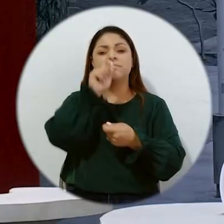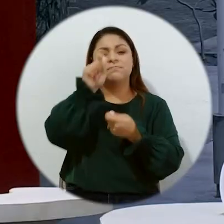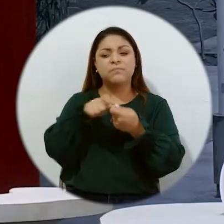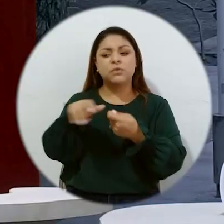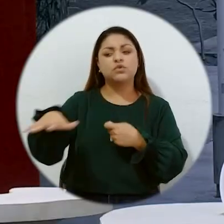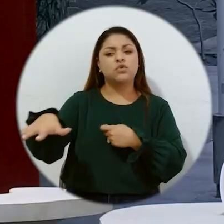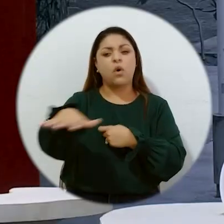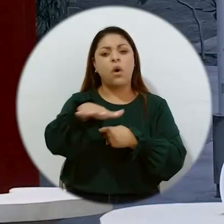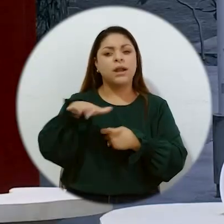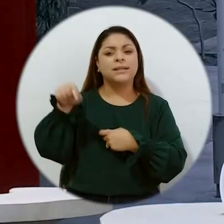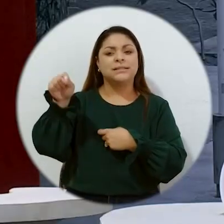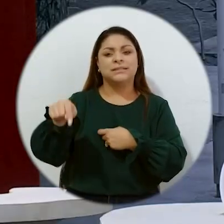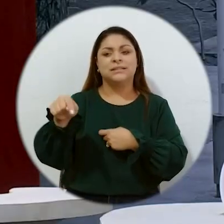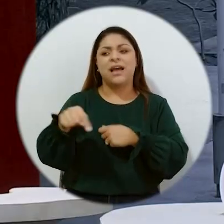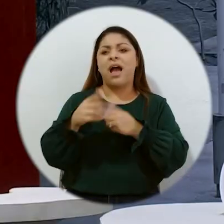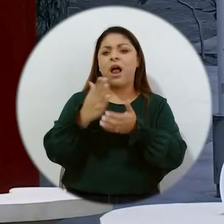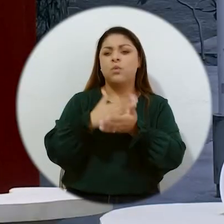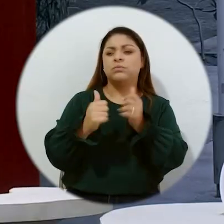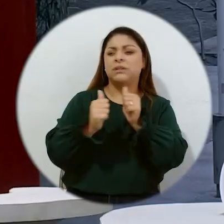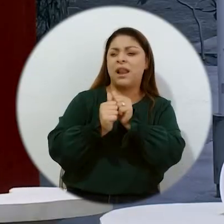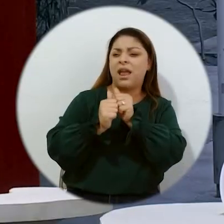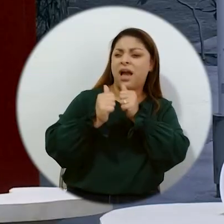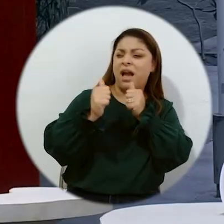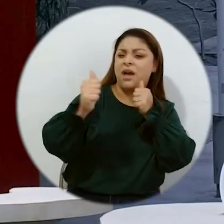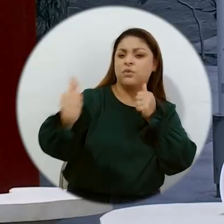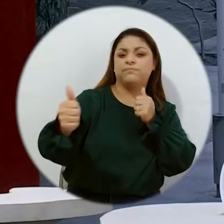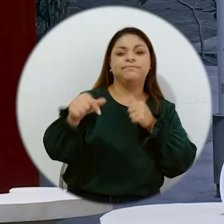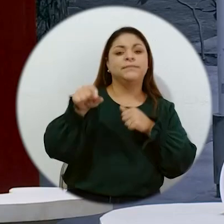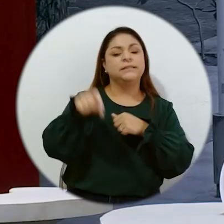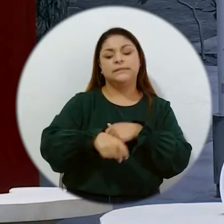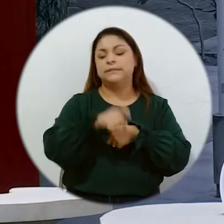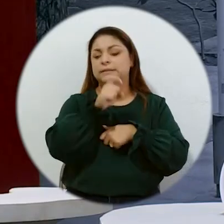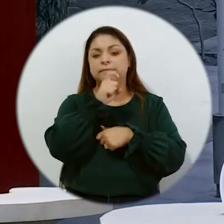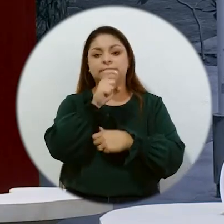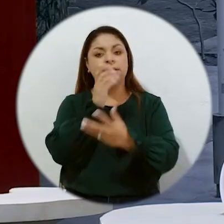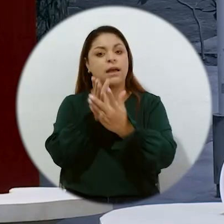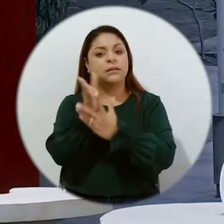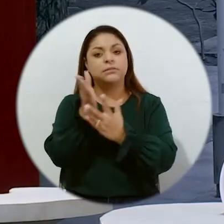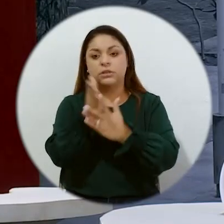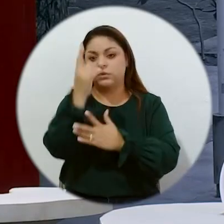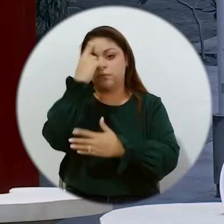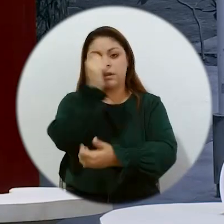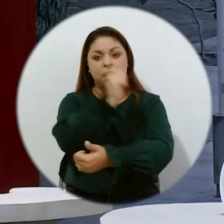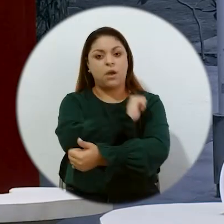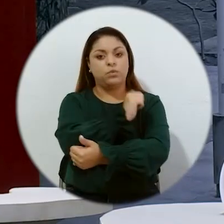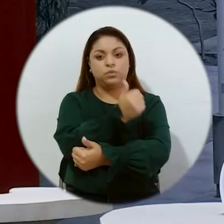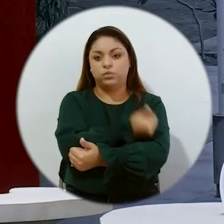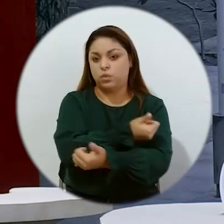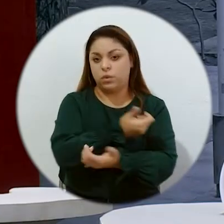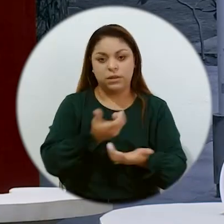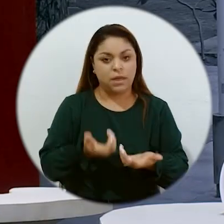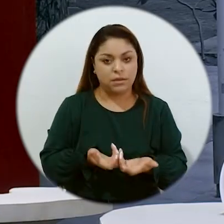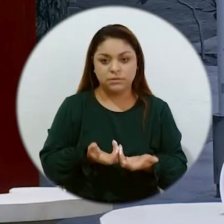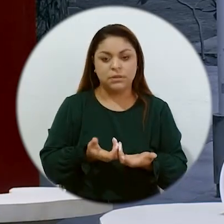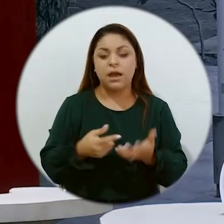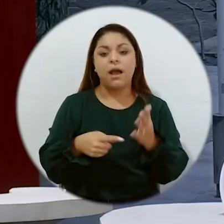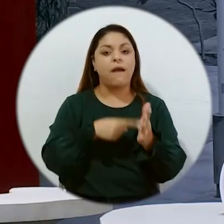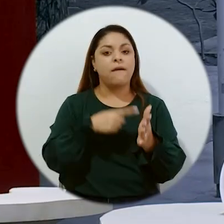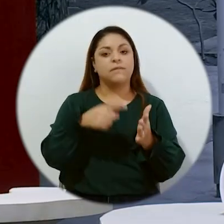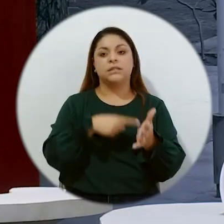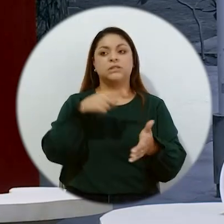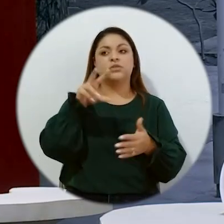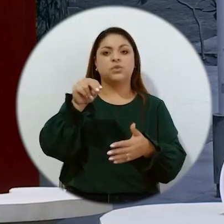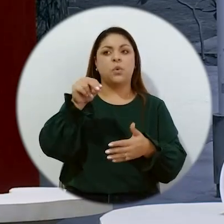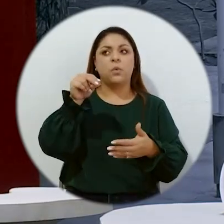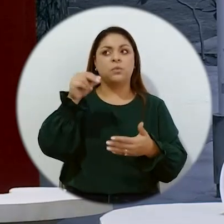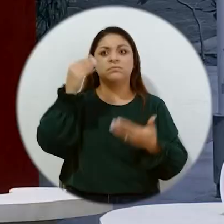particular aquellas zonas que son más lejanas y por tanto de difícil acceso para las autoridades. Muchas veces